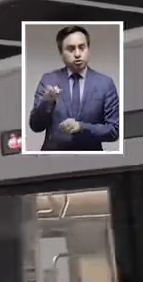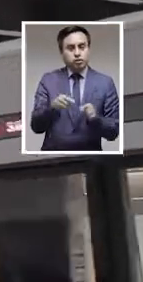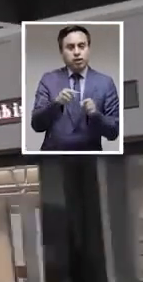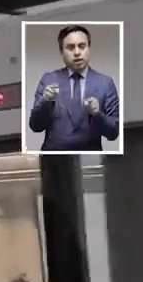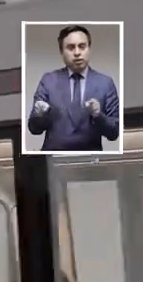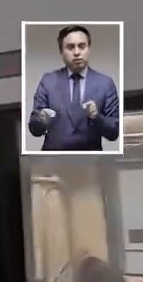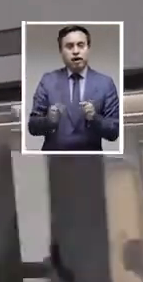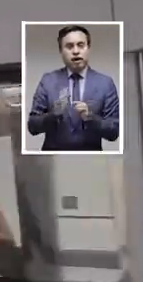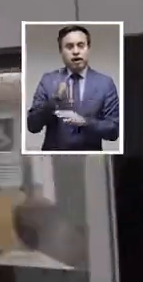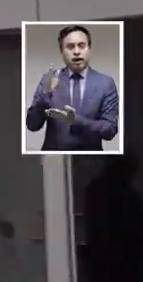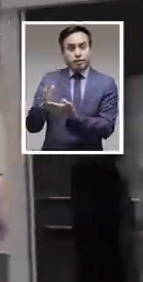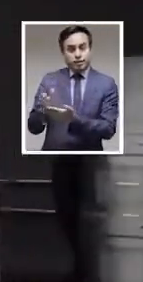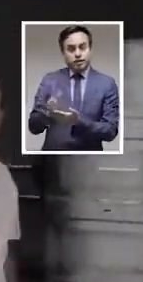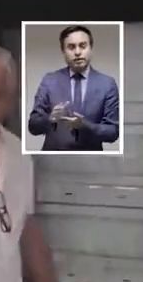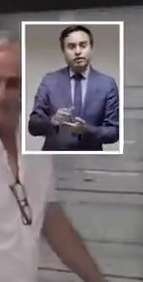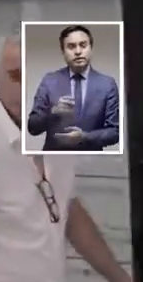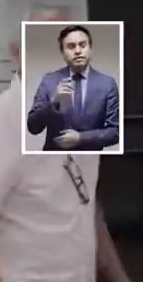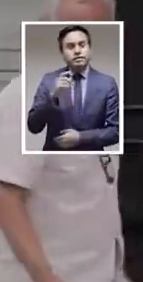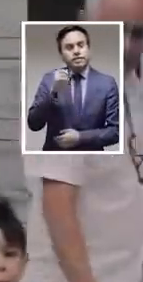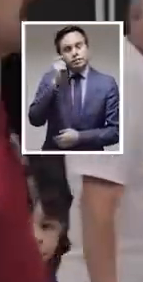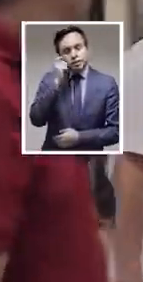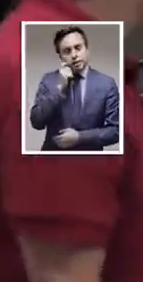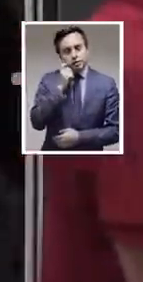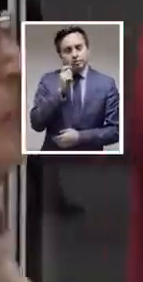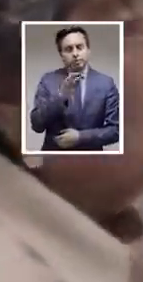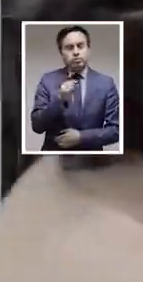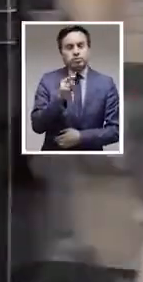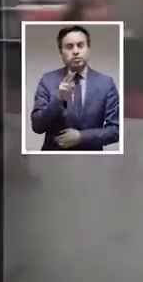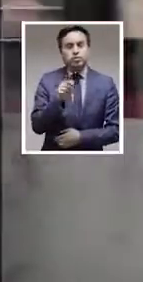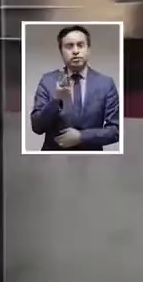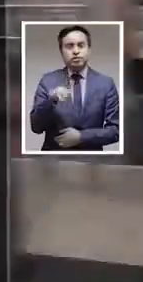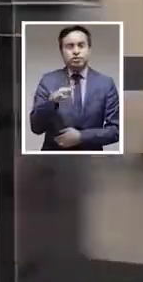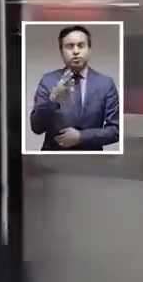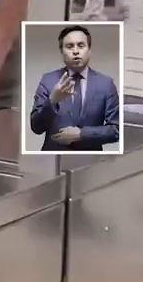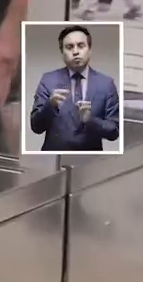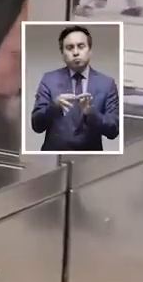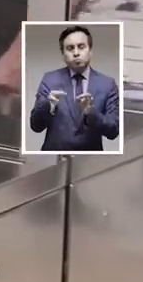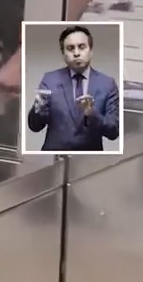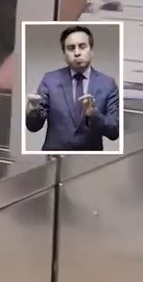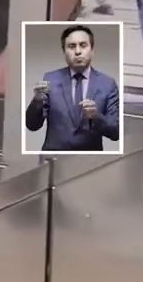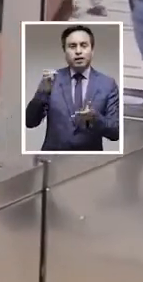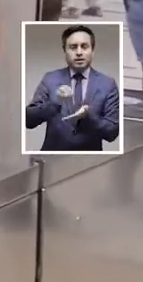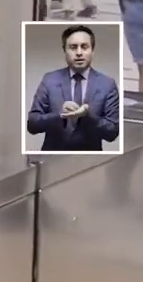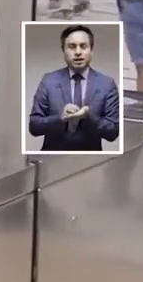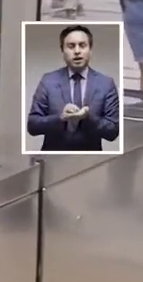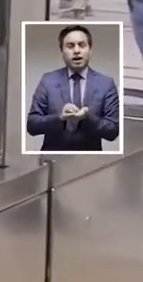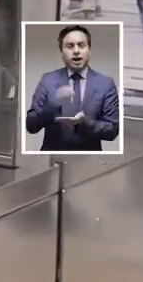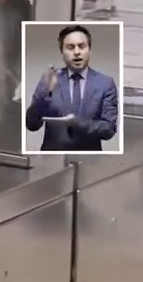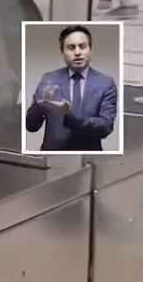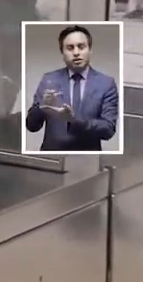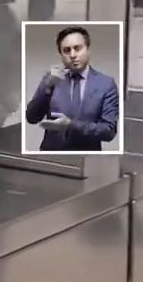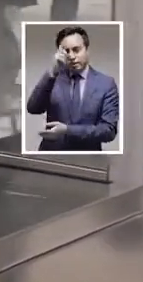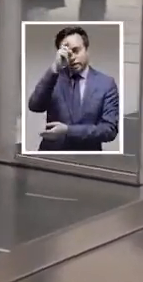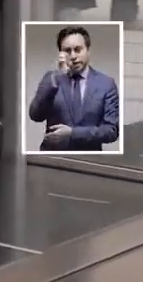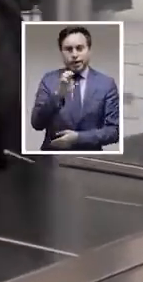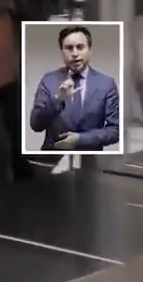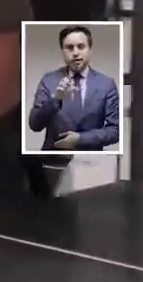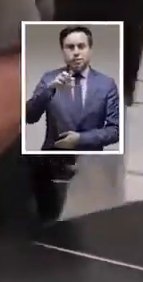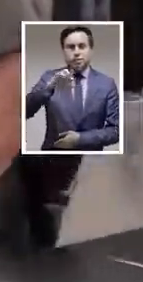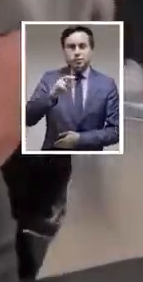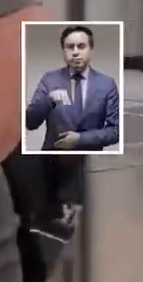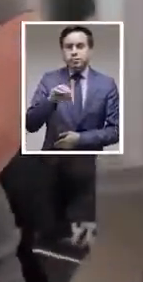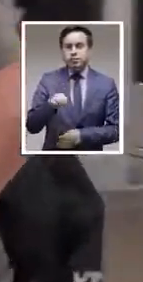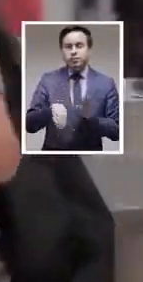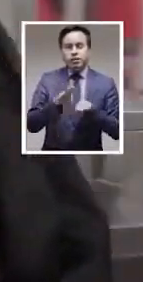2 a San Bernardo. Son 5,2 kilómetros y 4 estaciones adicionales hasta el Hospital El Pino, que va a beneficiar a más